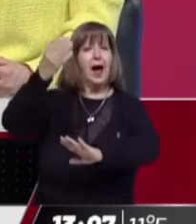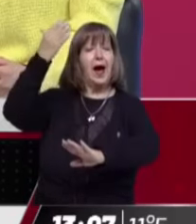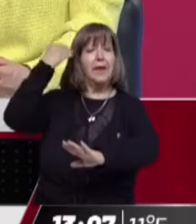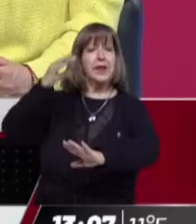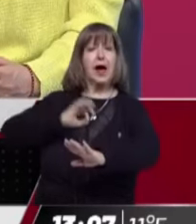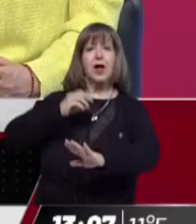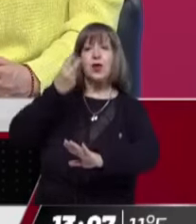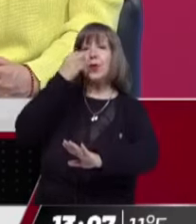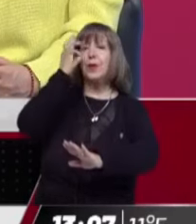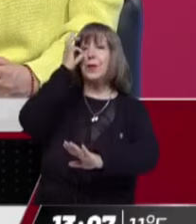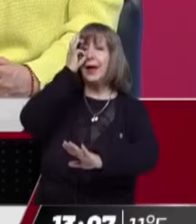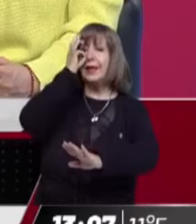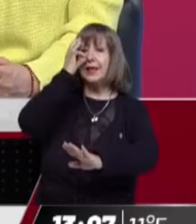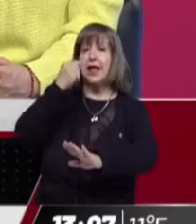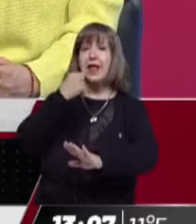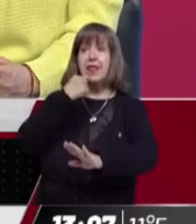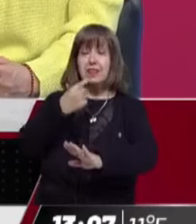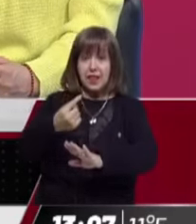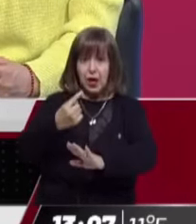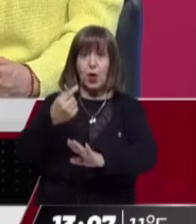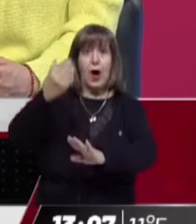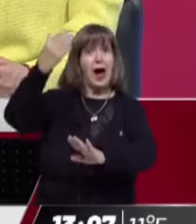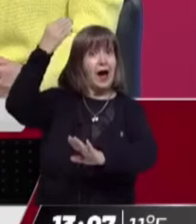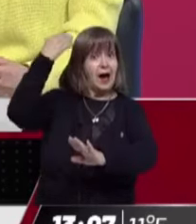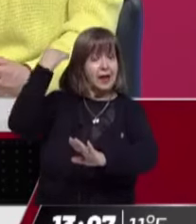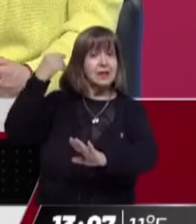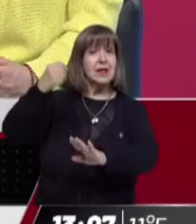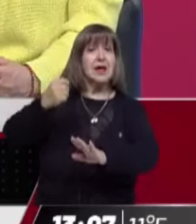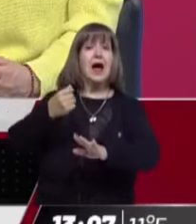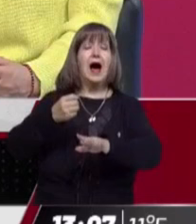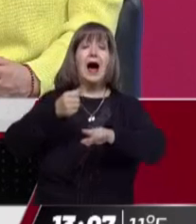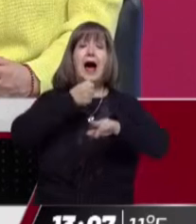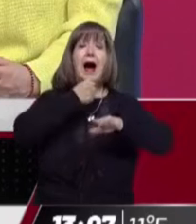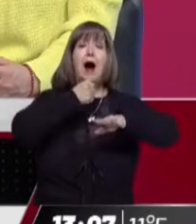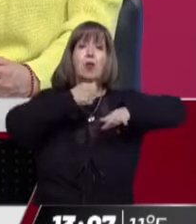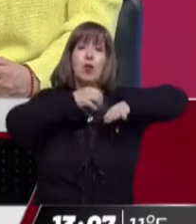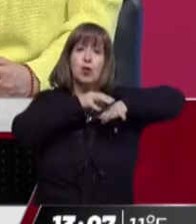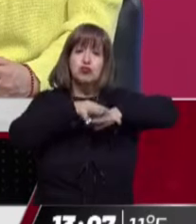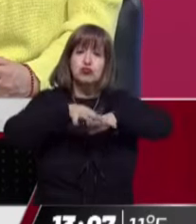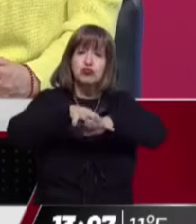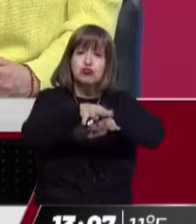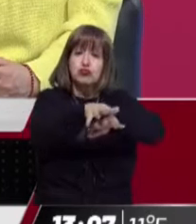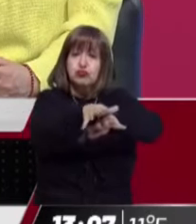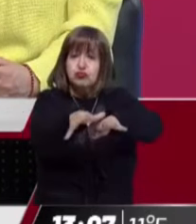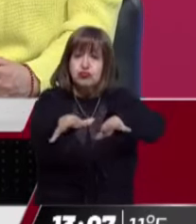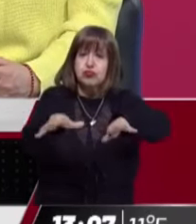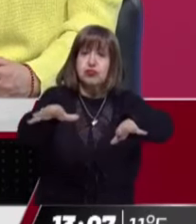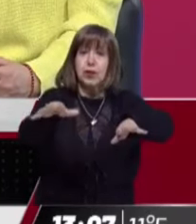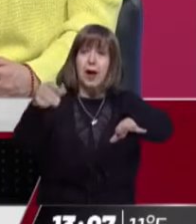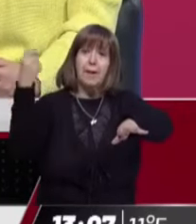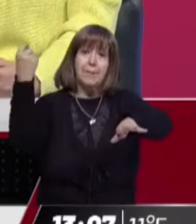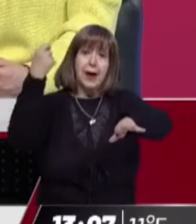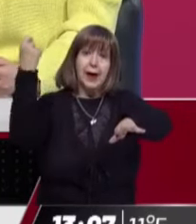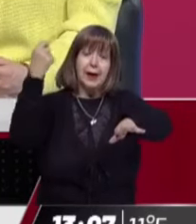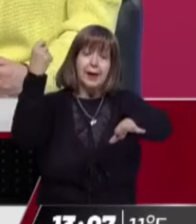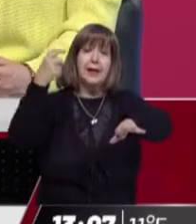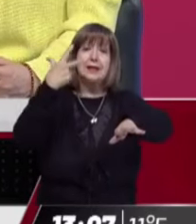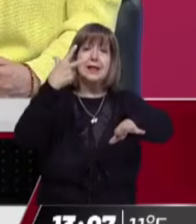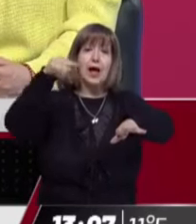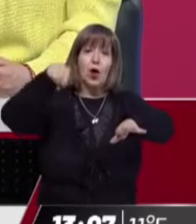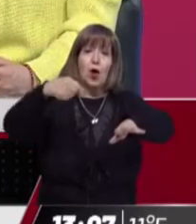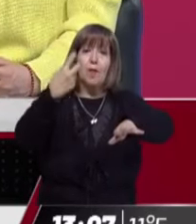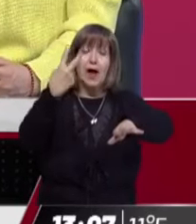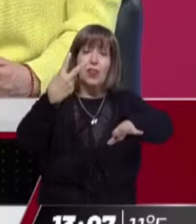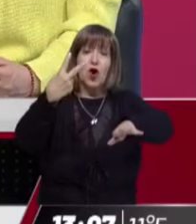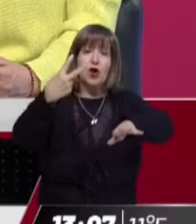del 2020, que establecía que debía haber un caudal mínimo interino y permanente de 3,2 metros